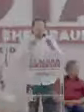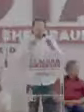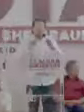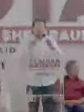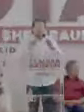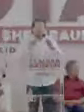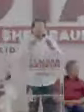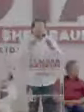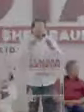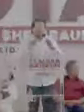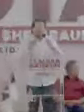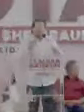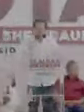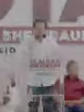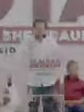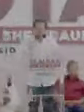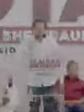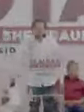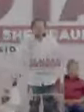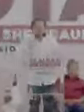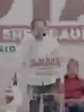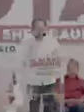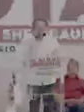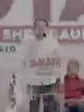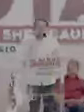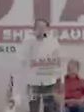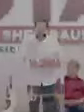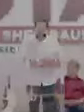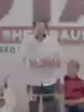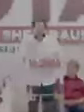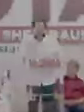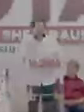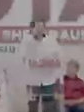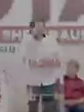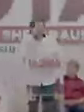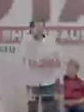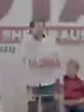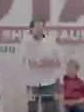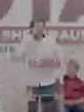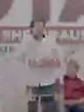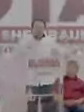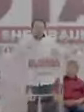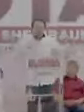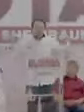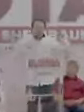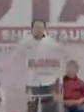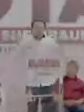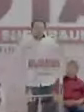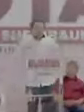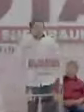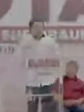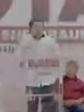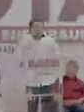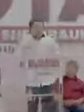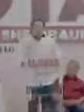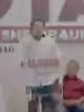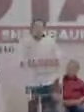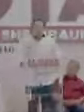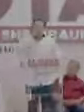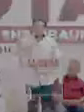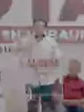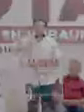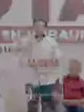Me da mucho gusto estar aquí siempre en el Estado de México, con este pueblo que